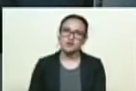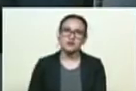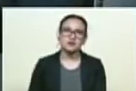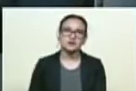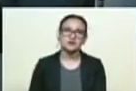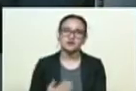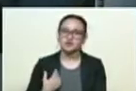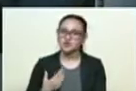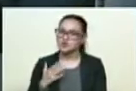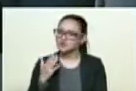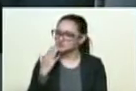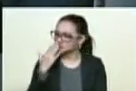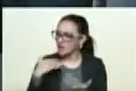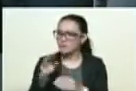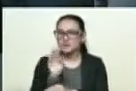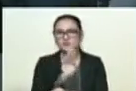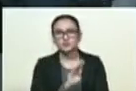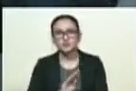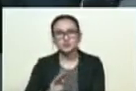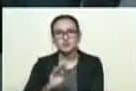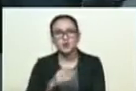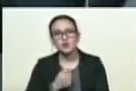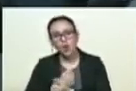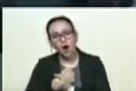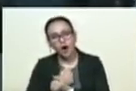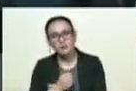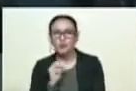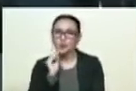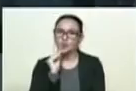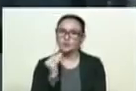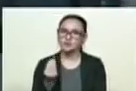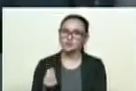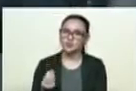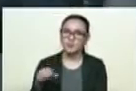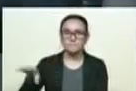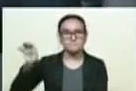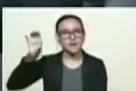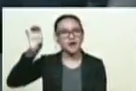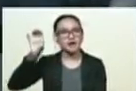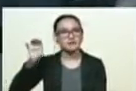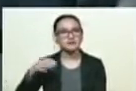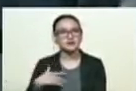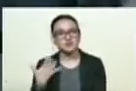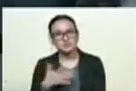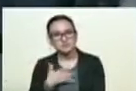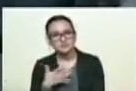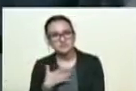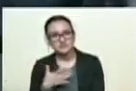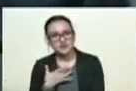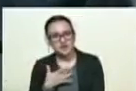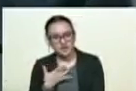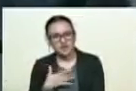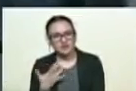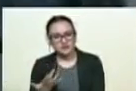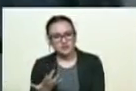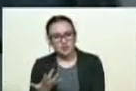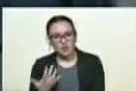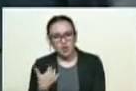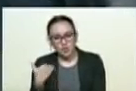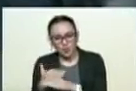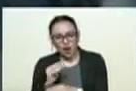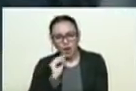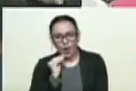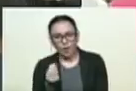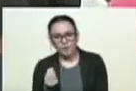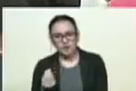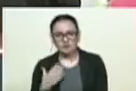a proteger! ¡Porque yo amo a la juventud de la patria! ¡Yo me siento parte de la juventud de la